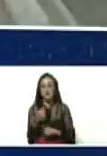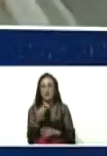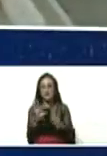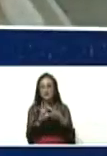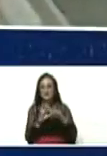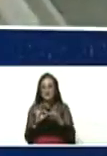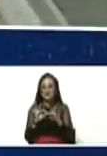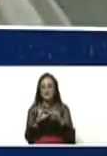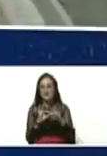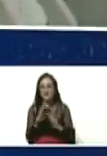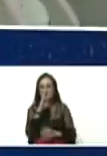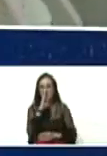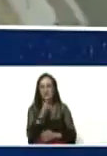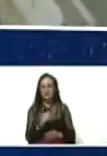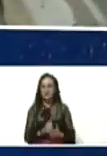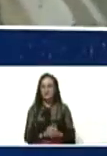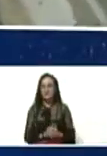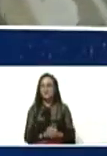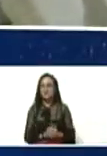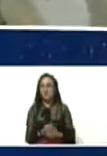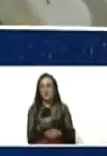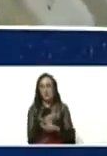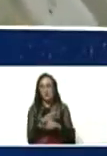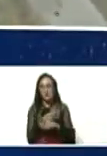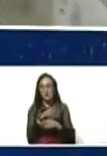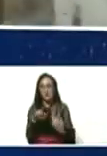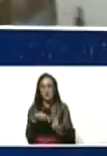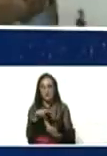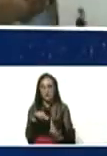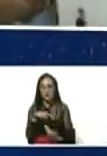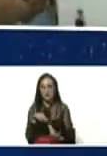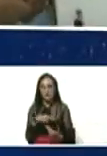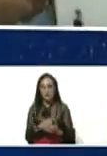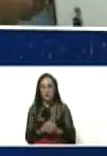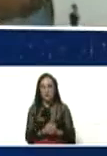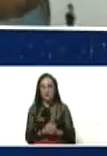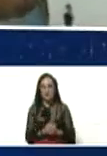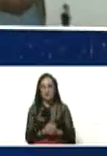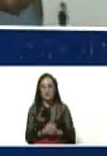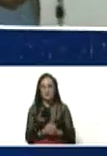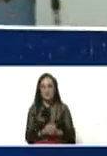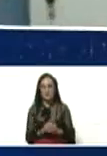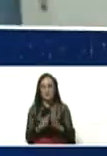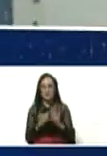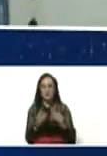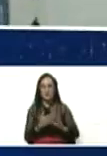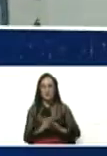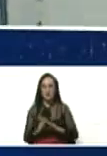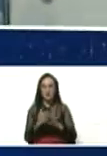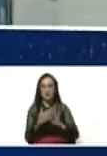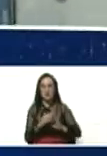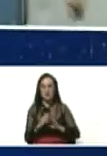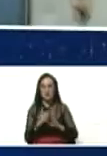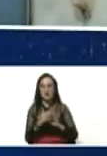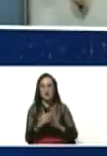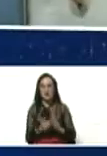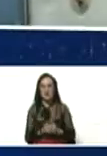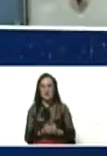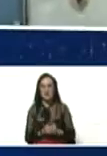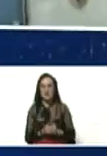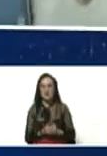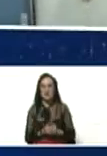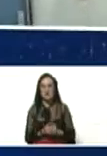conexión directa entre el gobierno revolucionario y todas las comunidades. Correcto. O sea, eso ha permitido